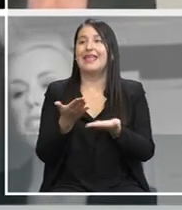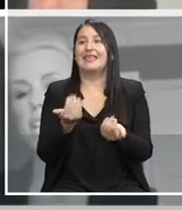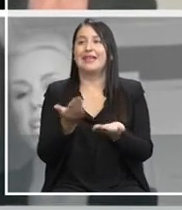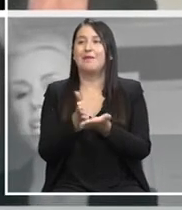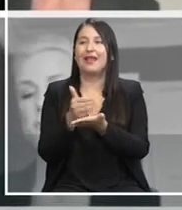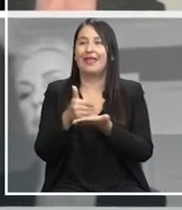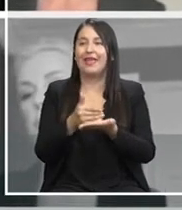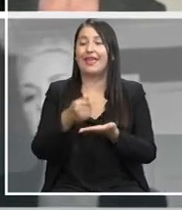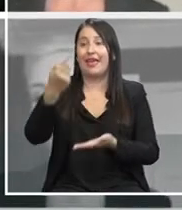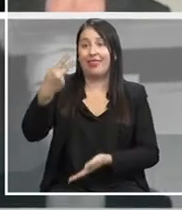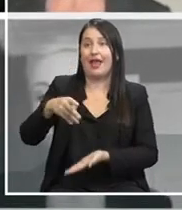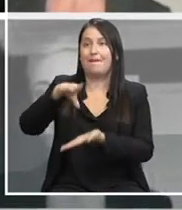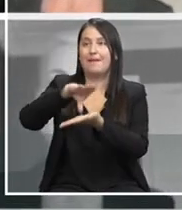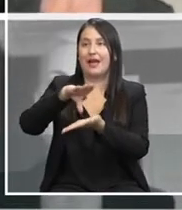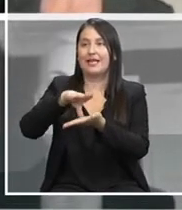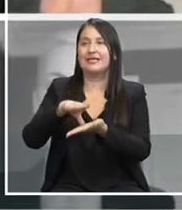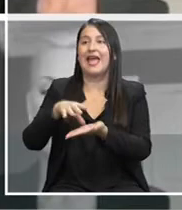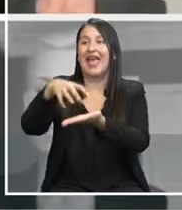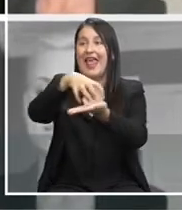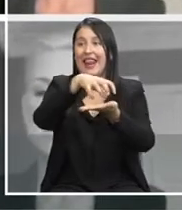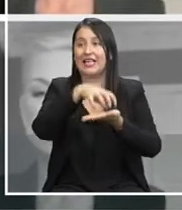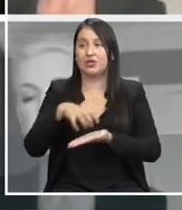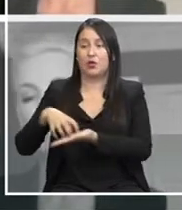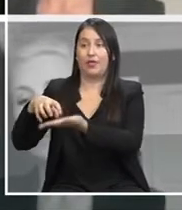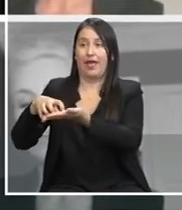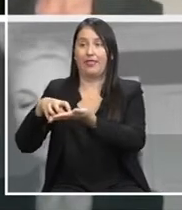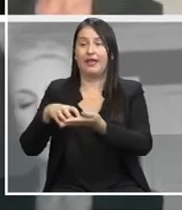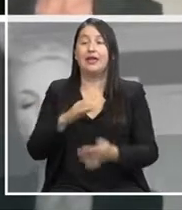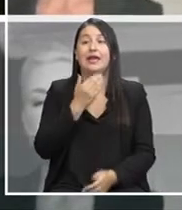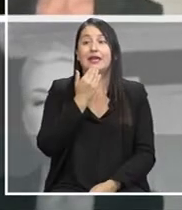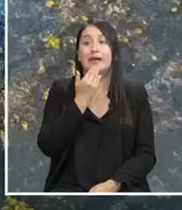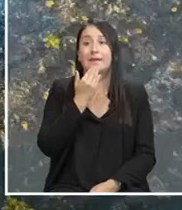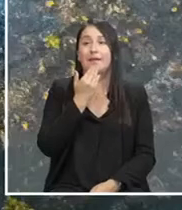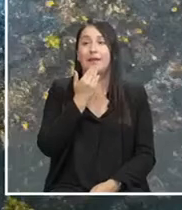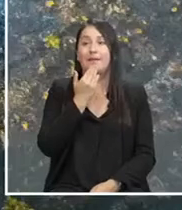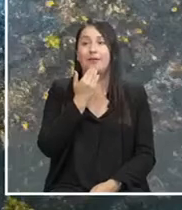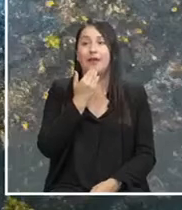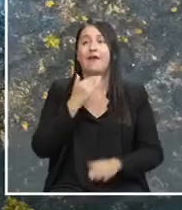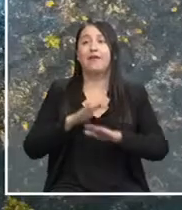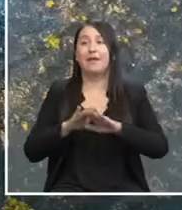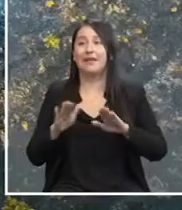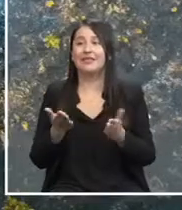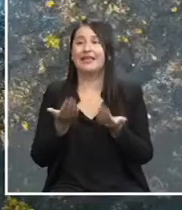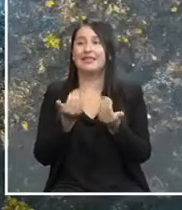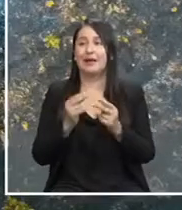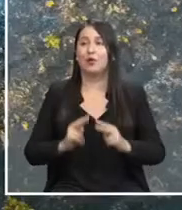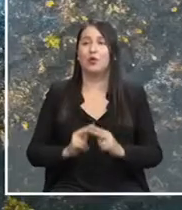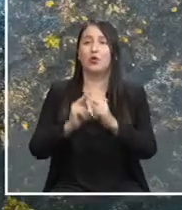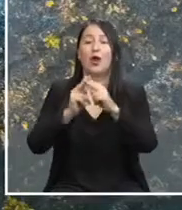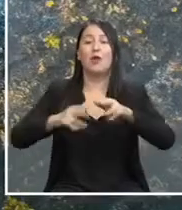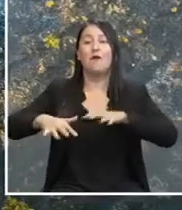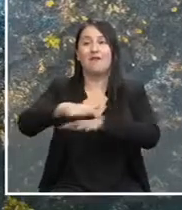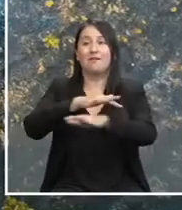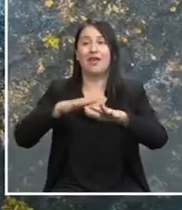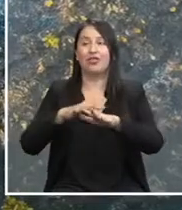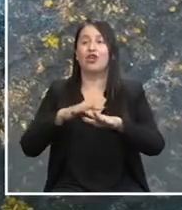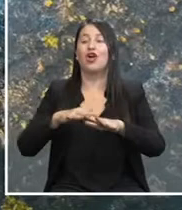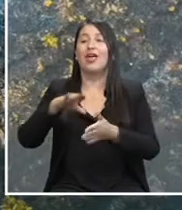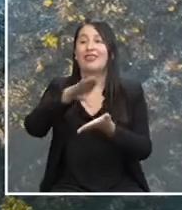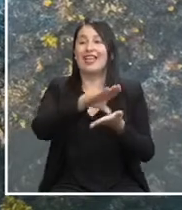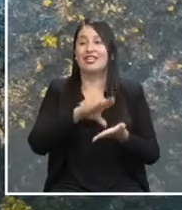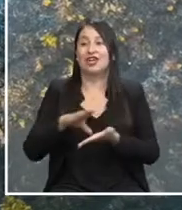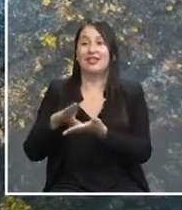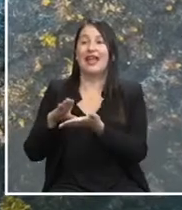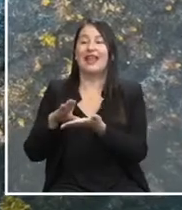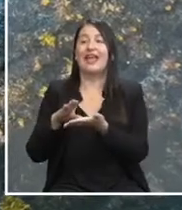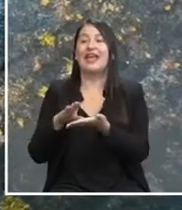locales, sobre todo en las ciudades. Y, finalmente, necesitamos construir movimientos nacionales y locales de